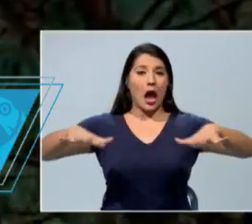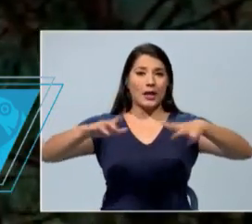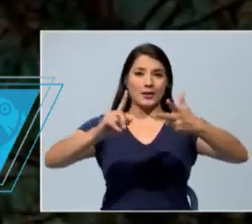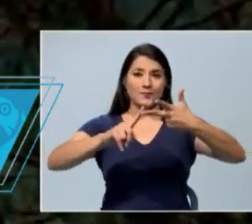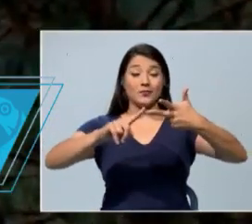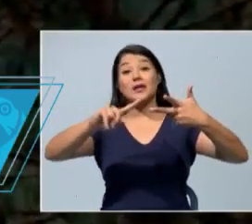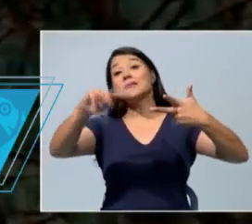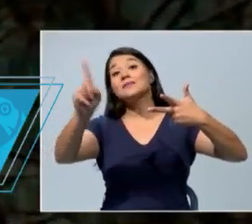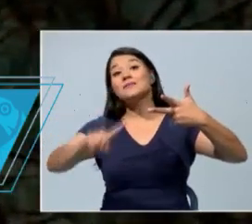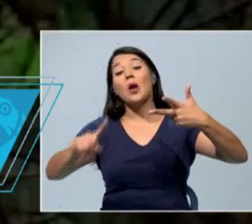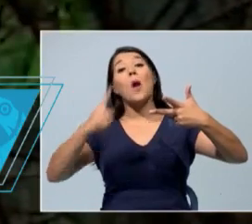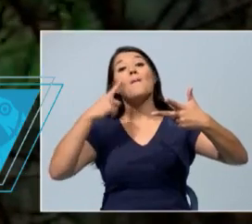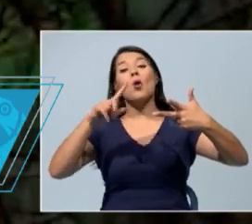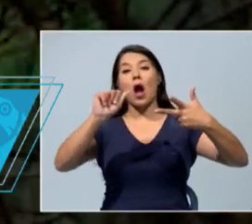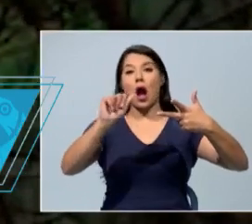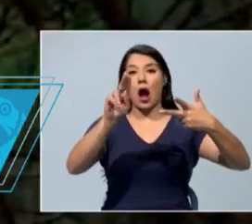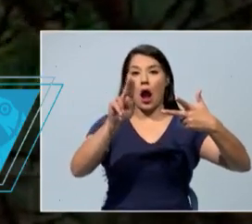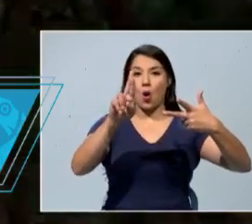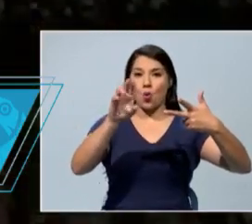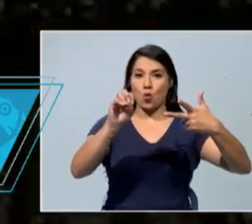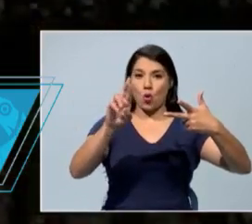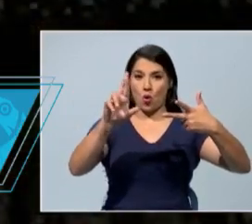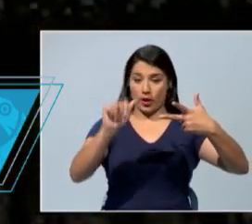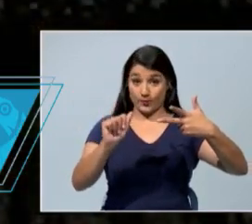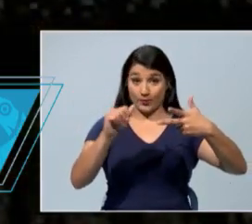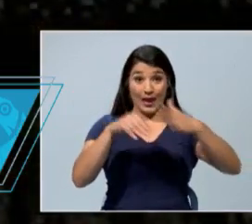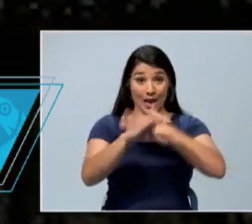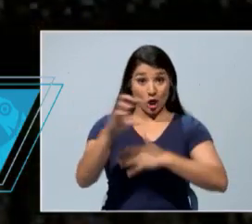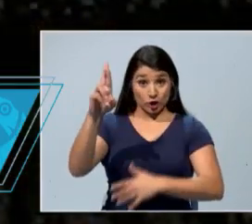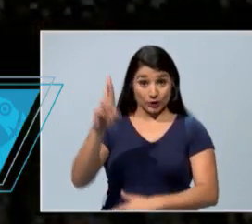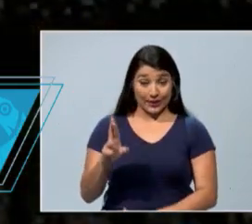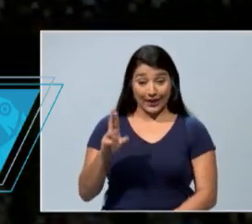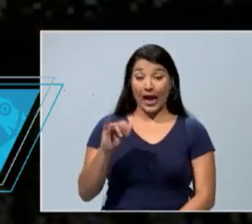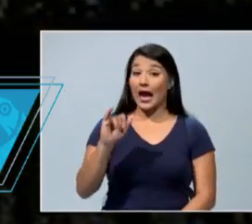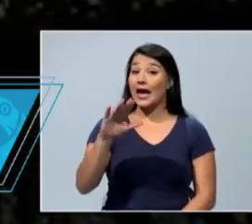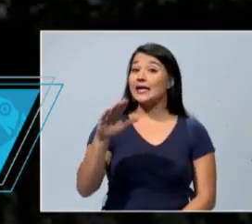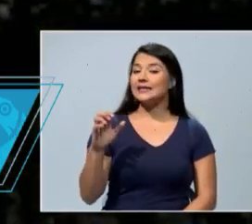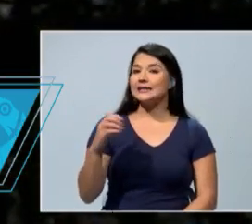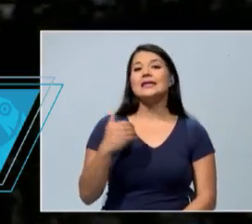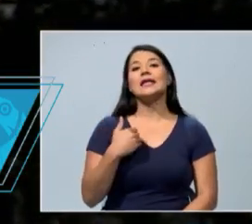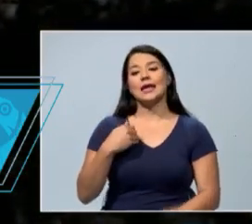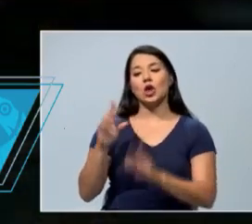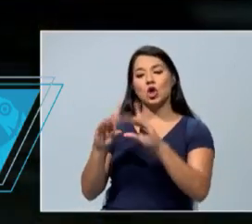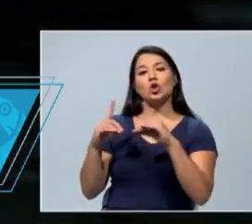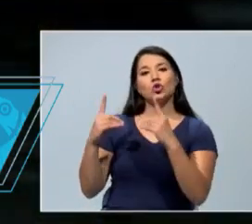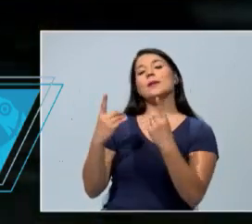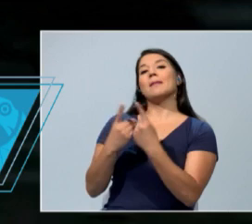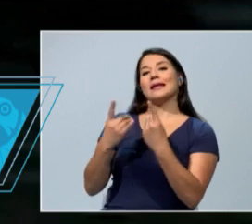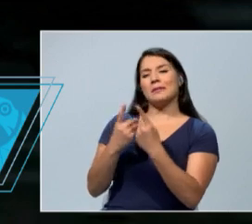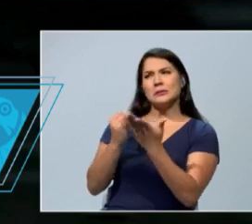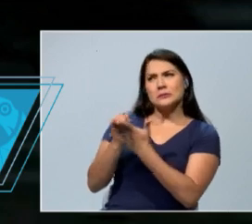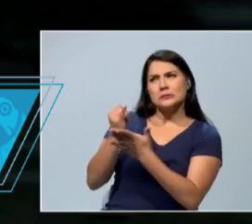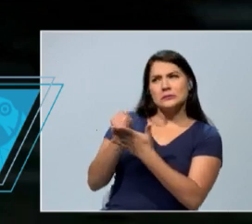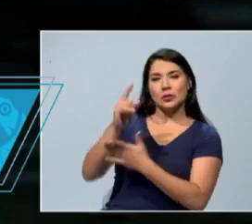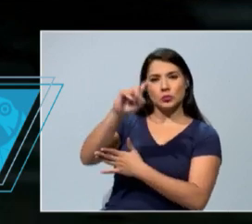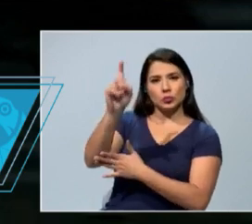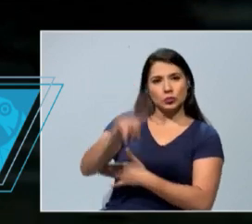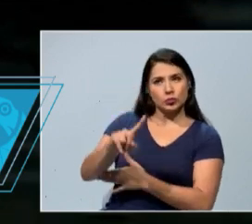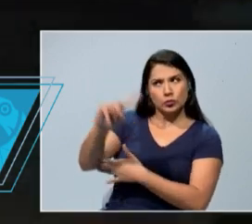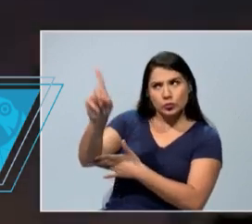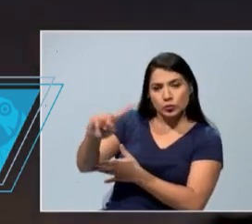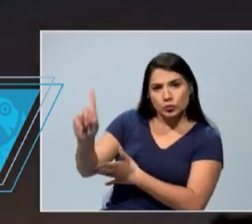auroras polares. En Costa Rica, el Instituto Costarricense de Electricidad tiene una unidad de descargas atmosféricas que mide,